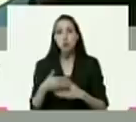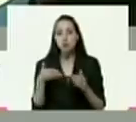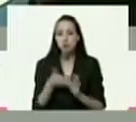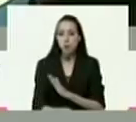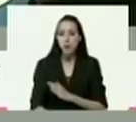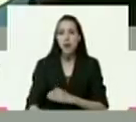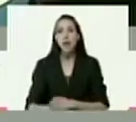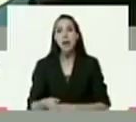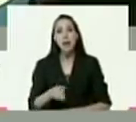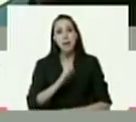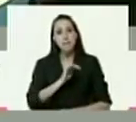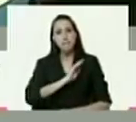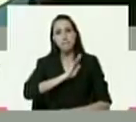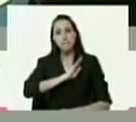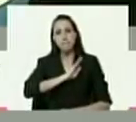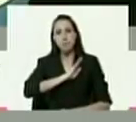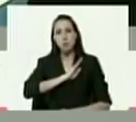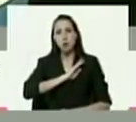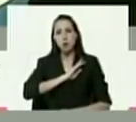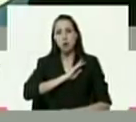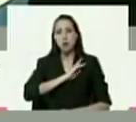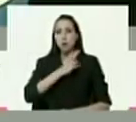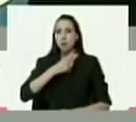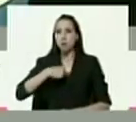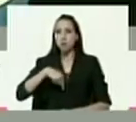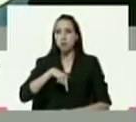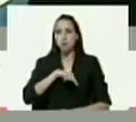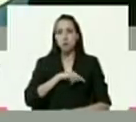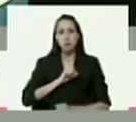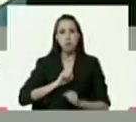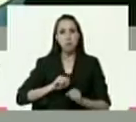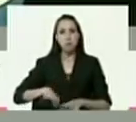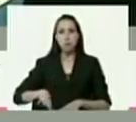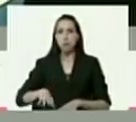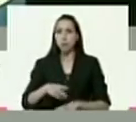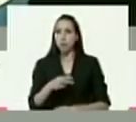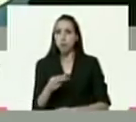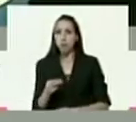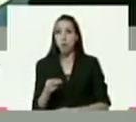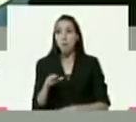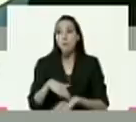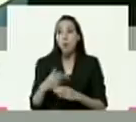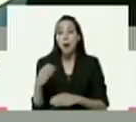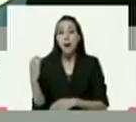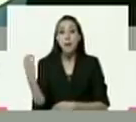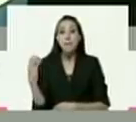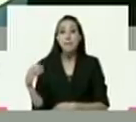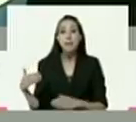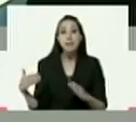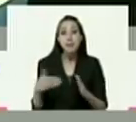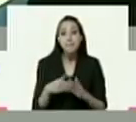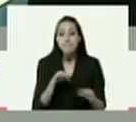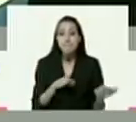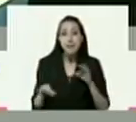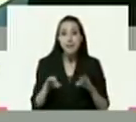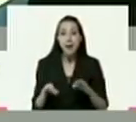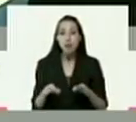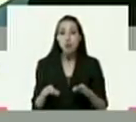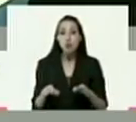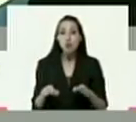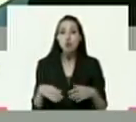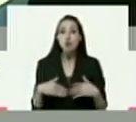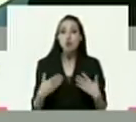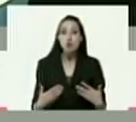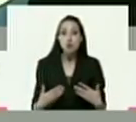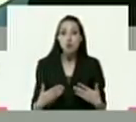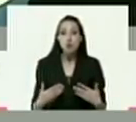propia. Nosotros no podemos quedarnos de brazos cruzados cuando se está preparando ataques a Venezuela. Le hemos entregado a Colombia, con